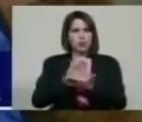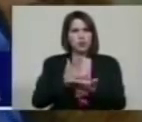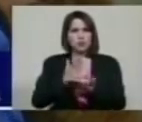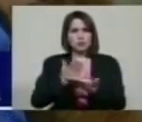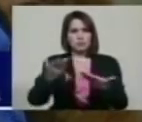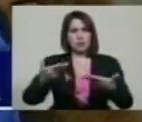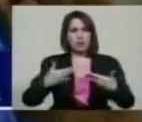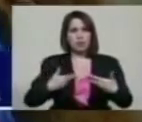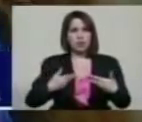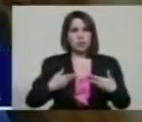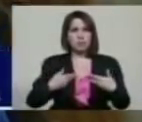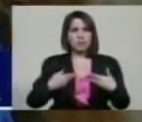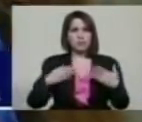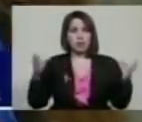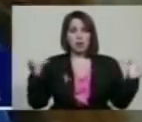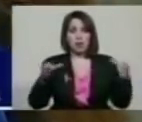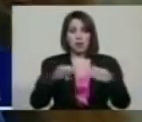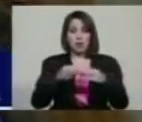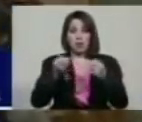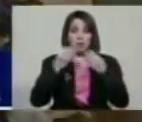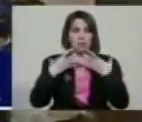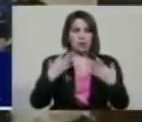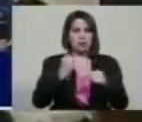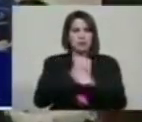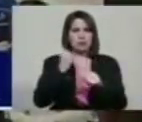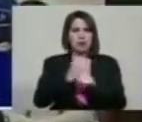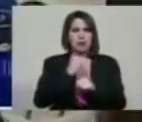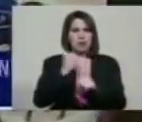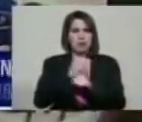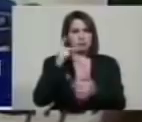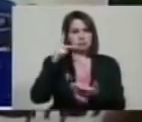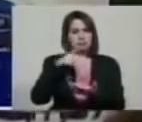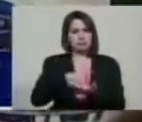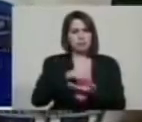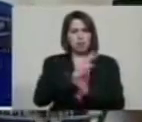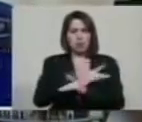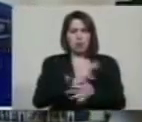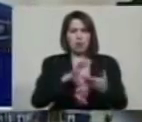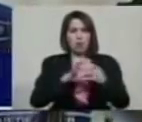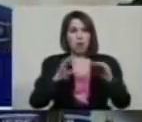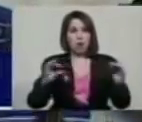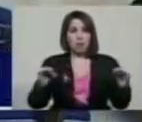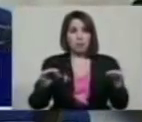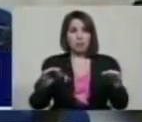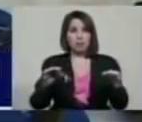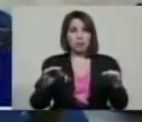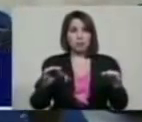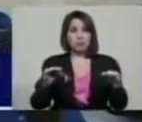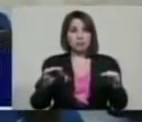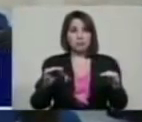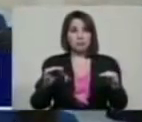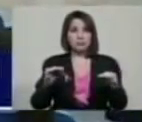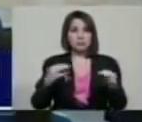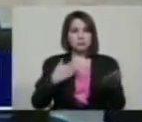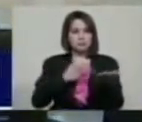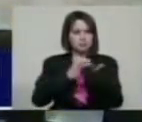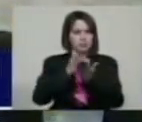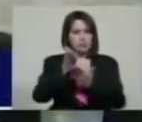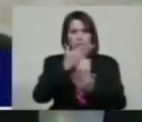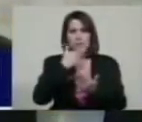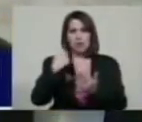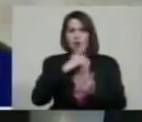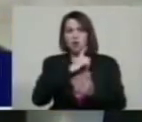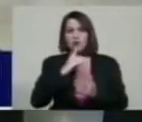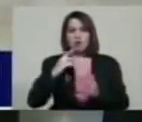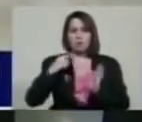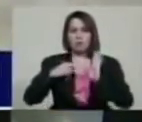La delegación de Venezuela tuvo una buena actuación en estos Juegos Olímpicos, fuimos con los mejores prospectos a dejar el nombre de Venezuela